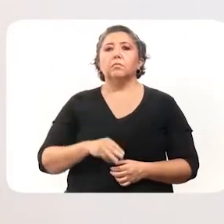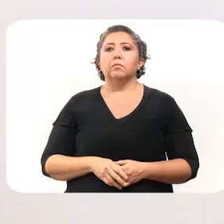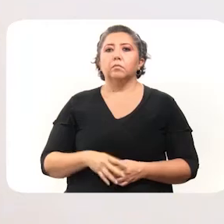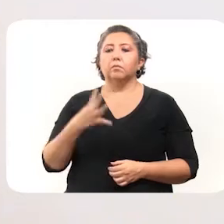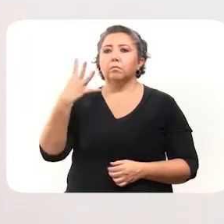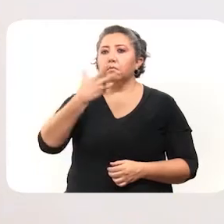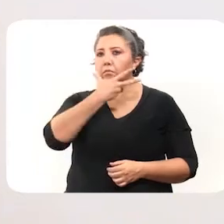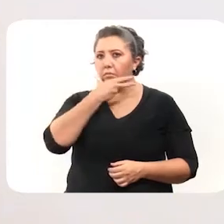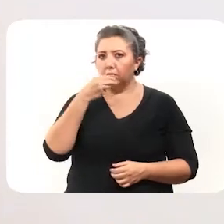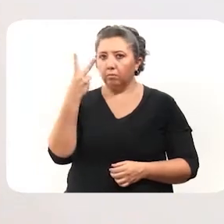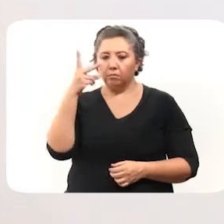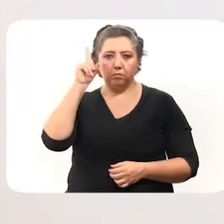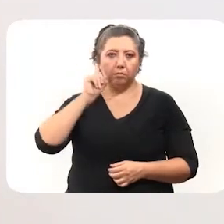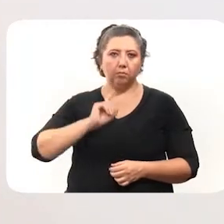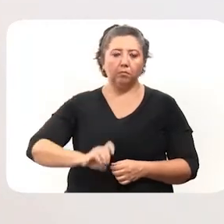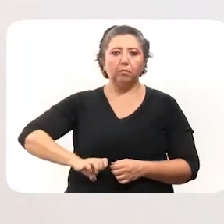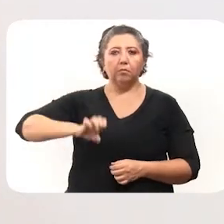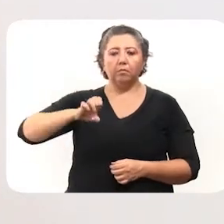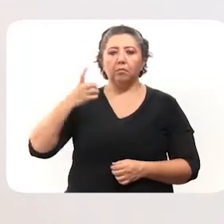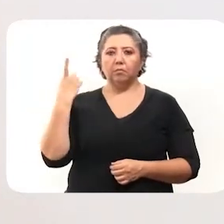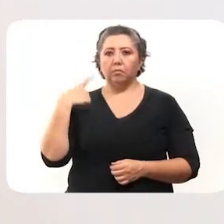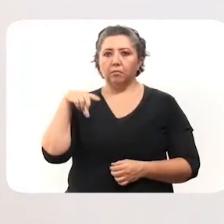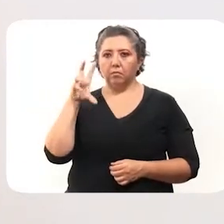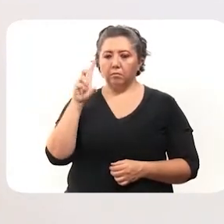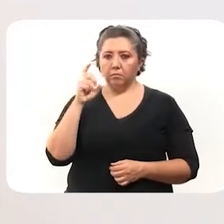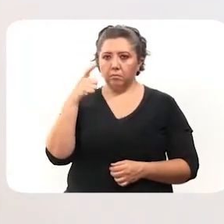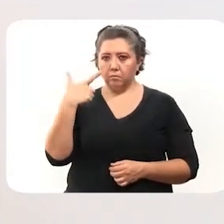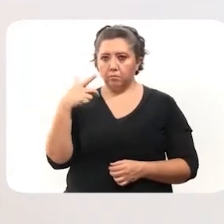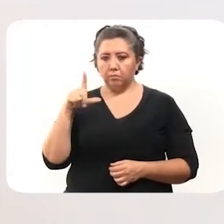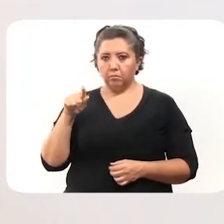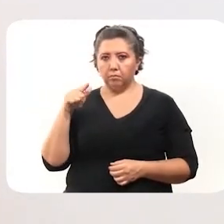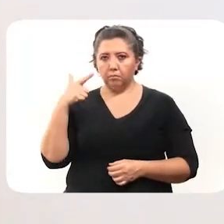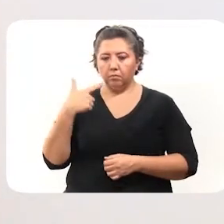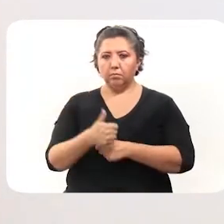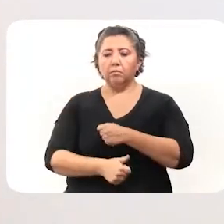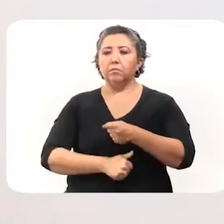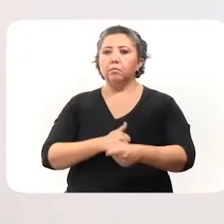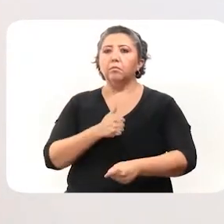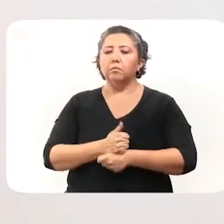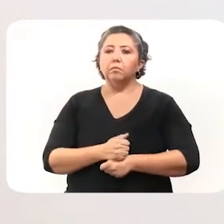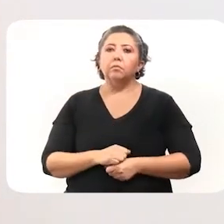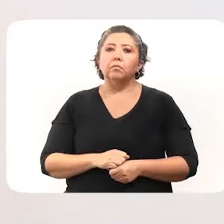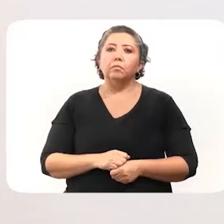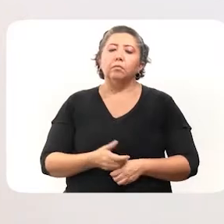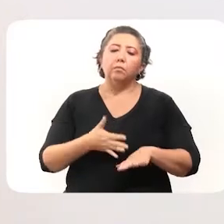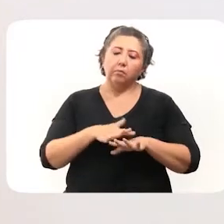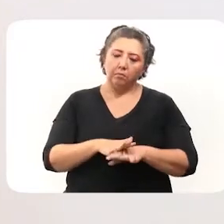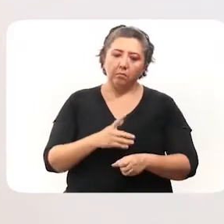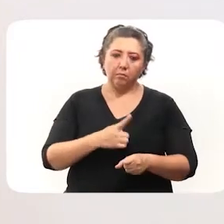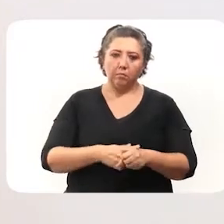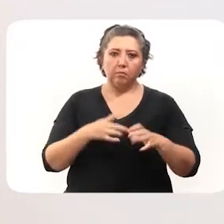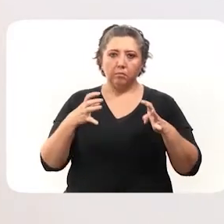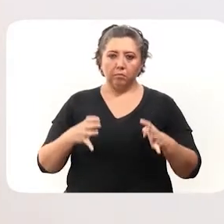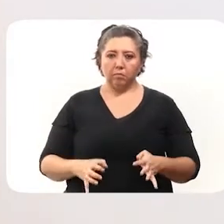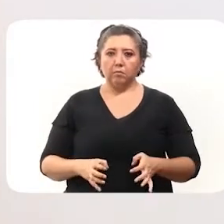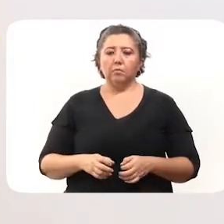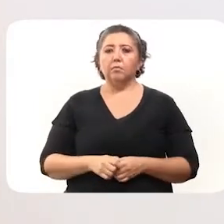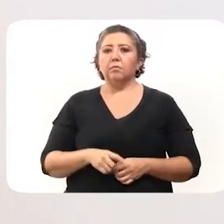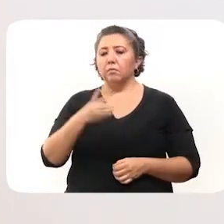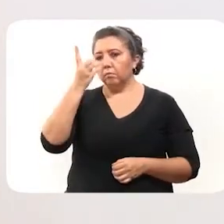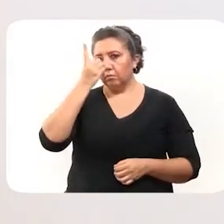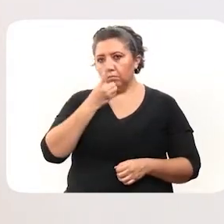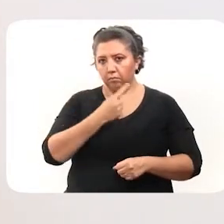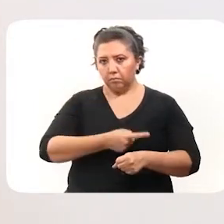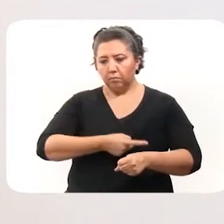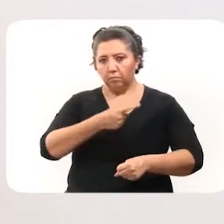fallecimientos, 4 hombres y 2 mujeres de un rango de edad de 37 a 77 años. Entre sus principales enfermedades se encontraban